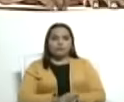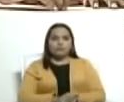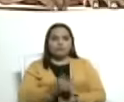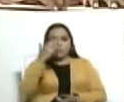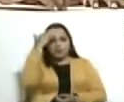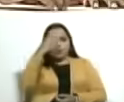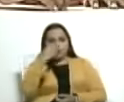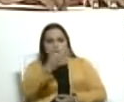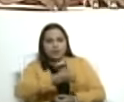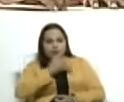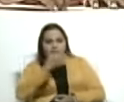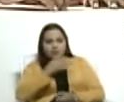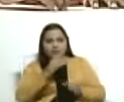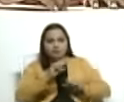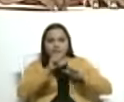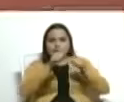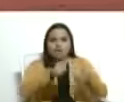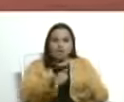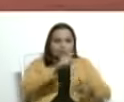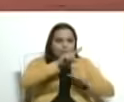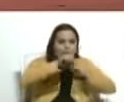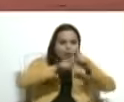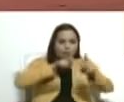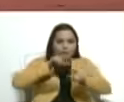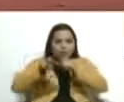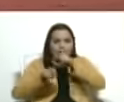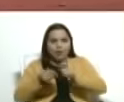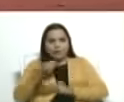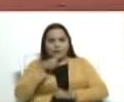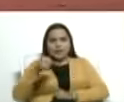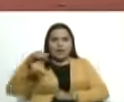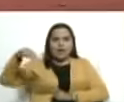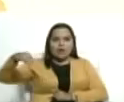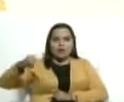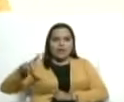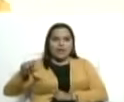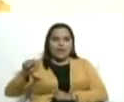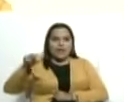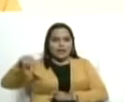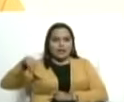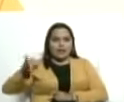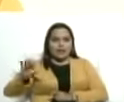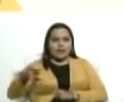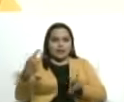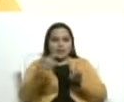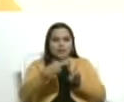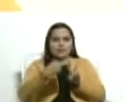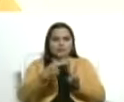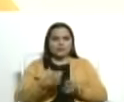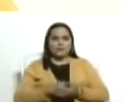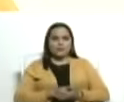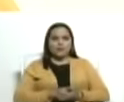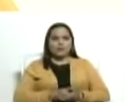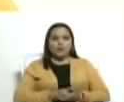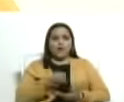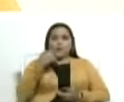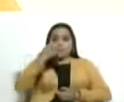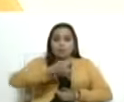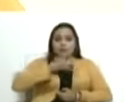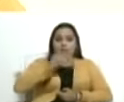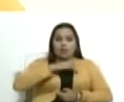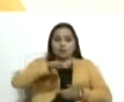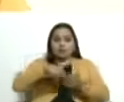buenas tardes. Iniciamos el ciclo de preguntas con Melanie Castillo por Venezolana de Televisión. Sí, muy buenas tardes a todos los